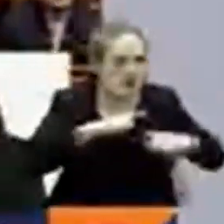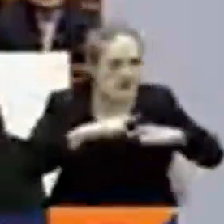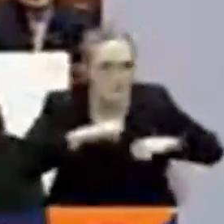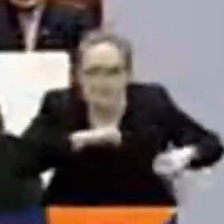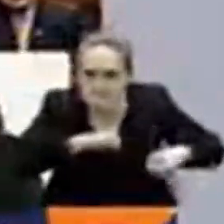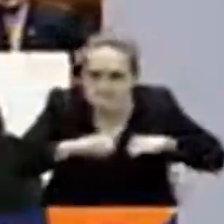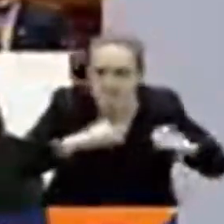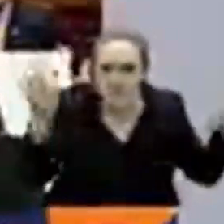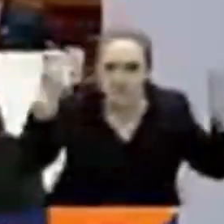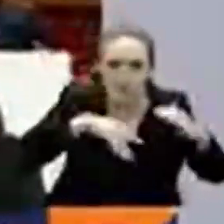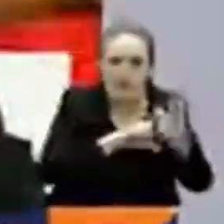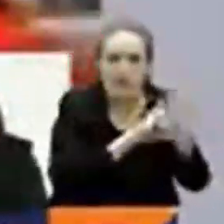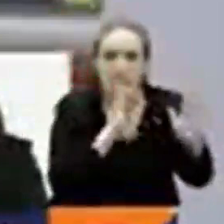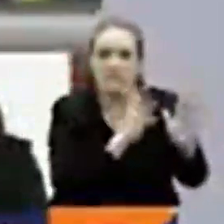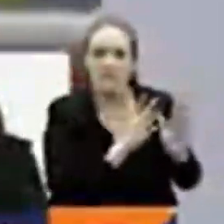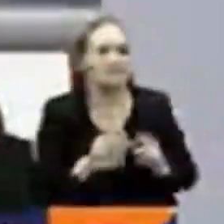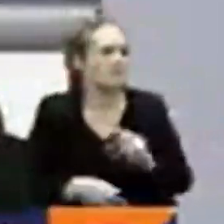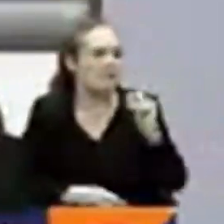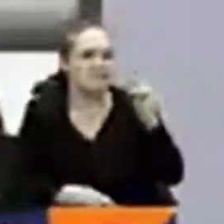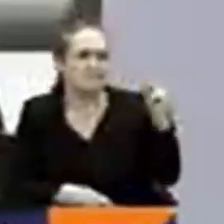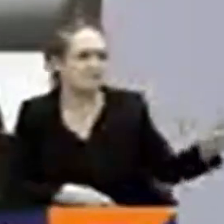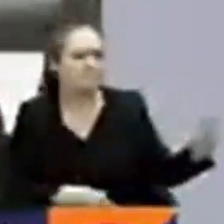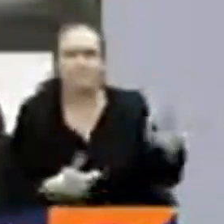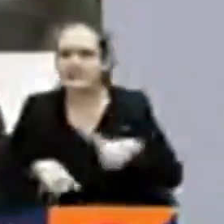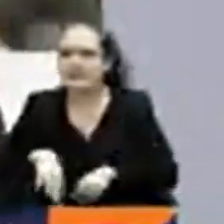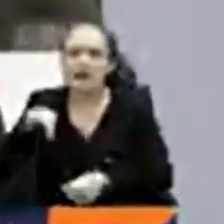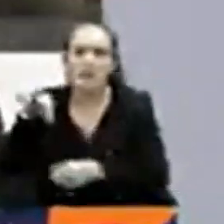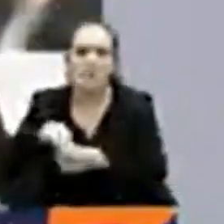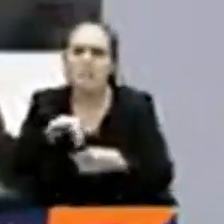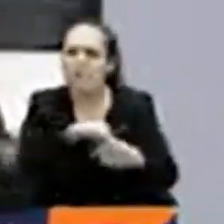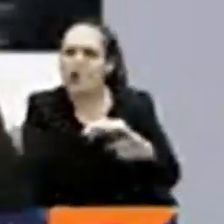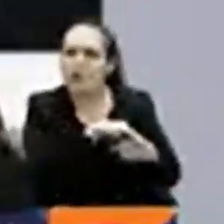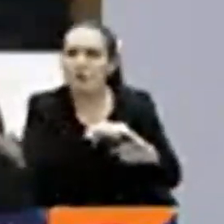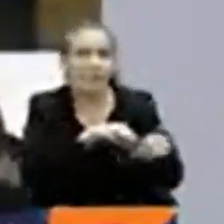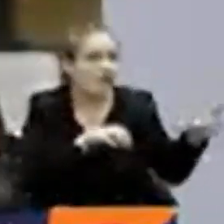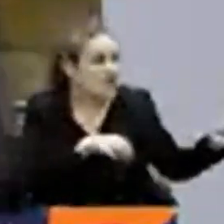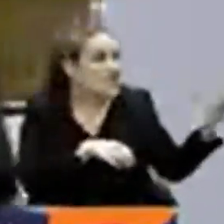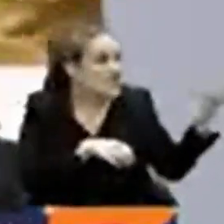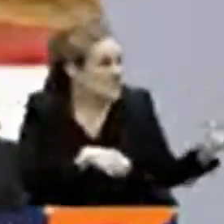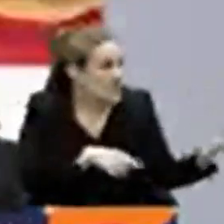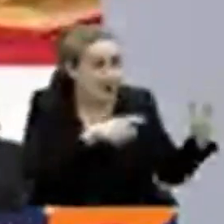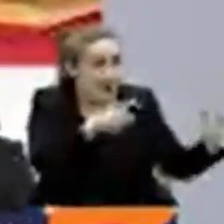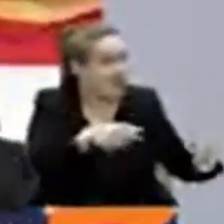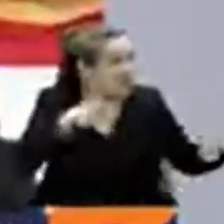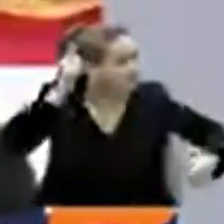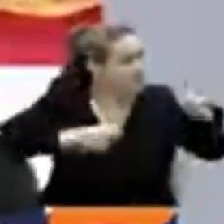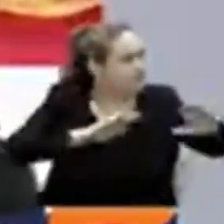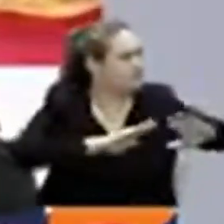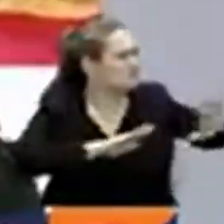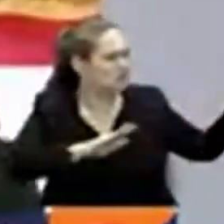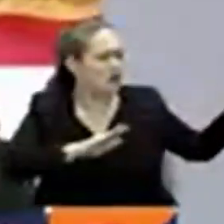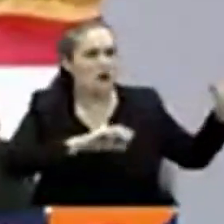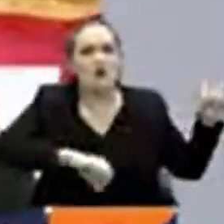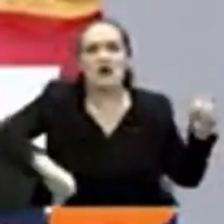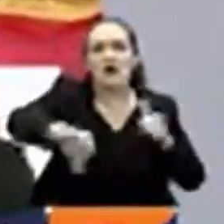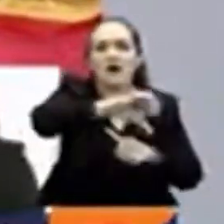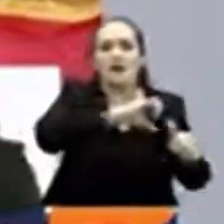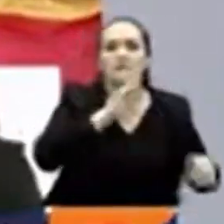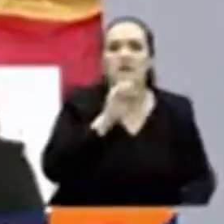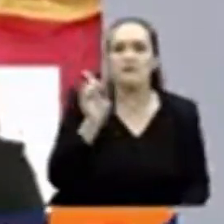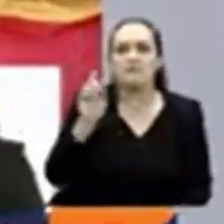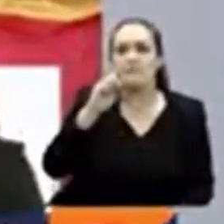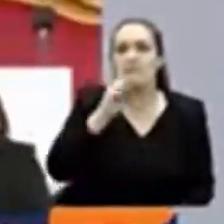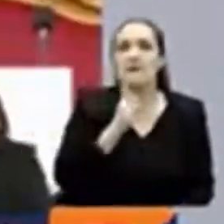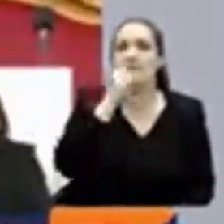de su vacancia en el tercer intento por el anuncio ilegal de disolver el Congreso y otras medidas anticonstitucionales. Su reemplazante es Dina Boluarte, la primera mujer